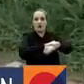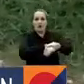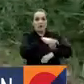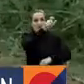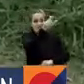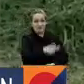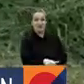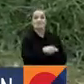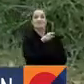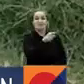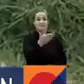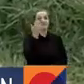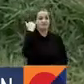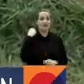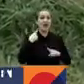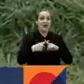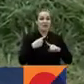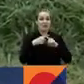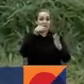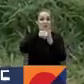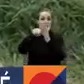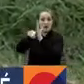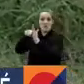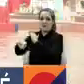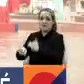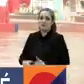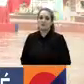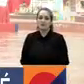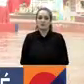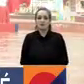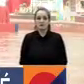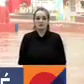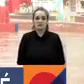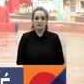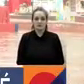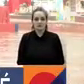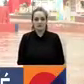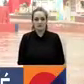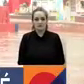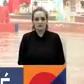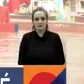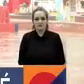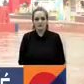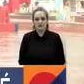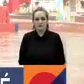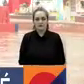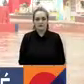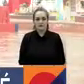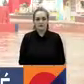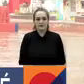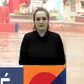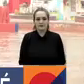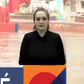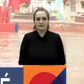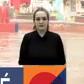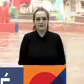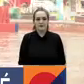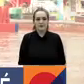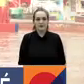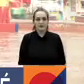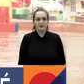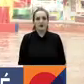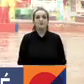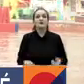delictiva, tiene antecedentes por homicidio. Asimismo, también se espera que hagan un